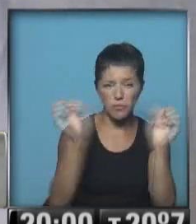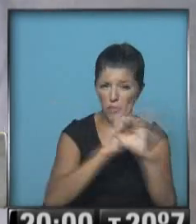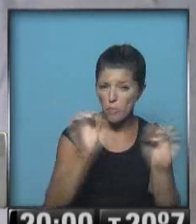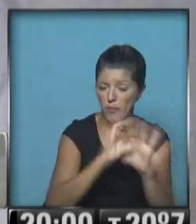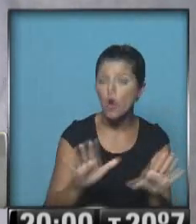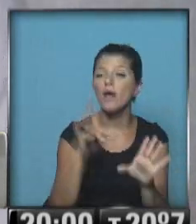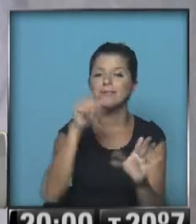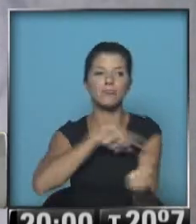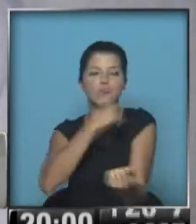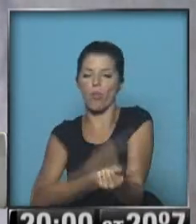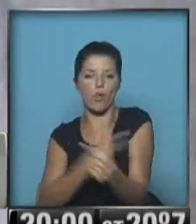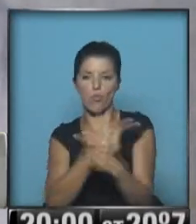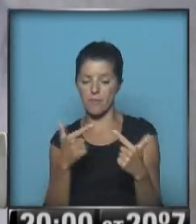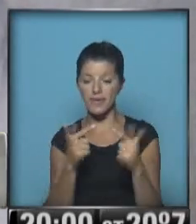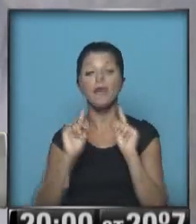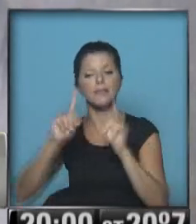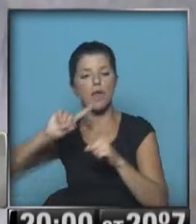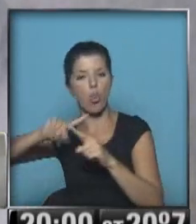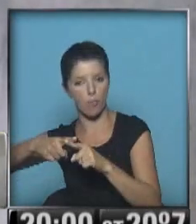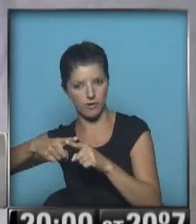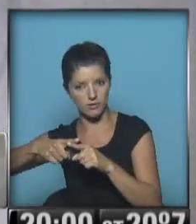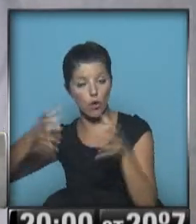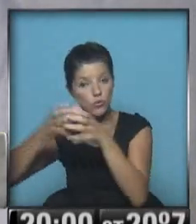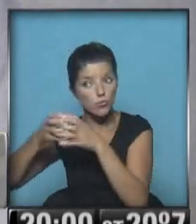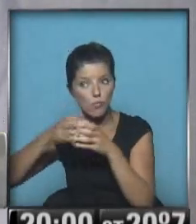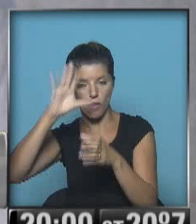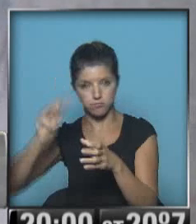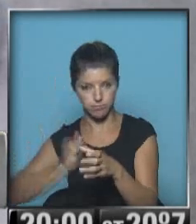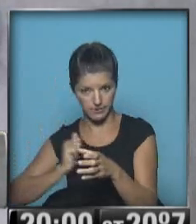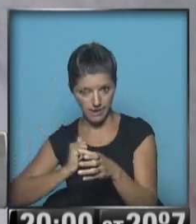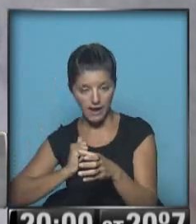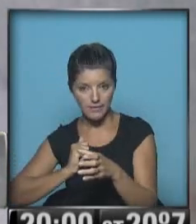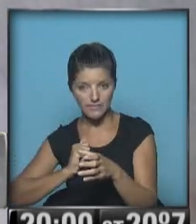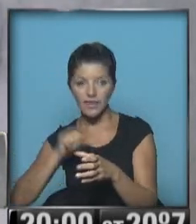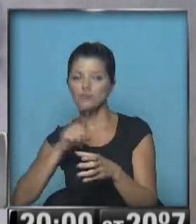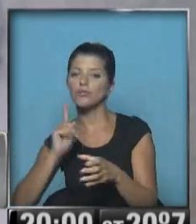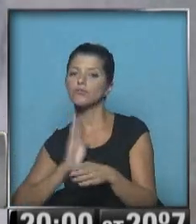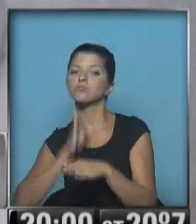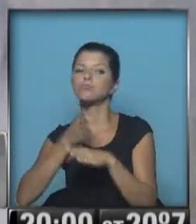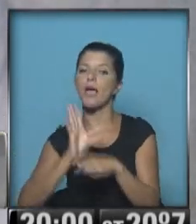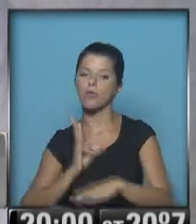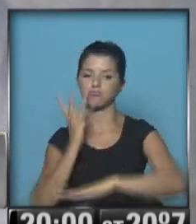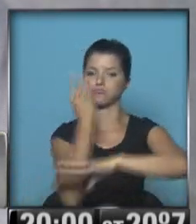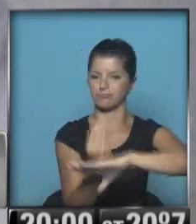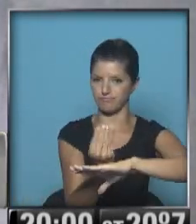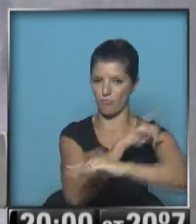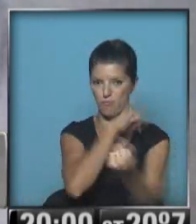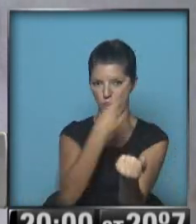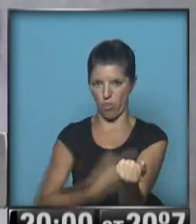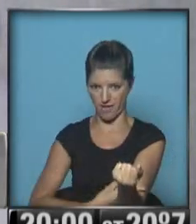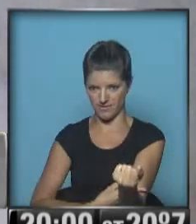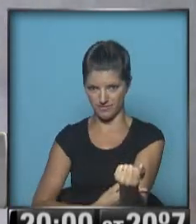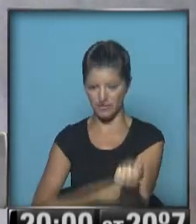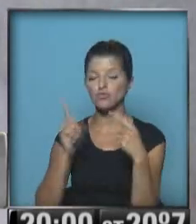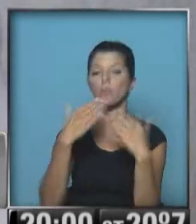vacío de poder y en lo político las fuerzas armadas A falta de otras opciones accedieron al poder la capacidad de